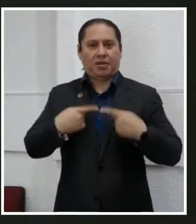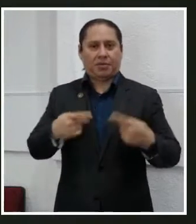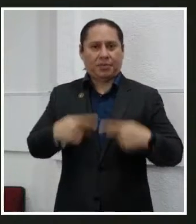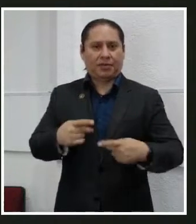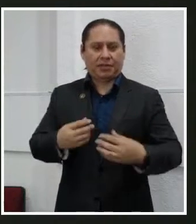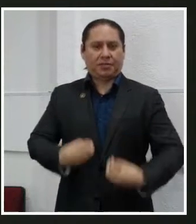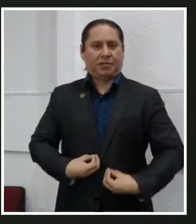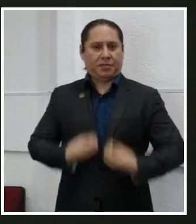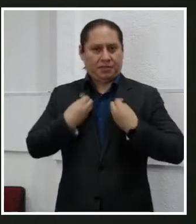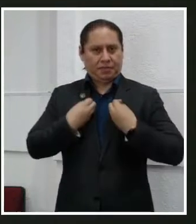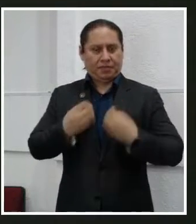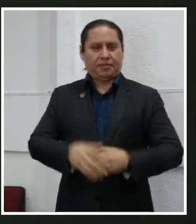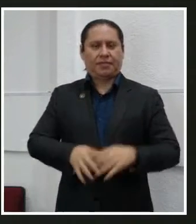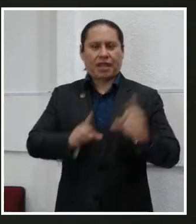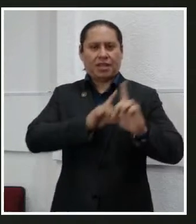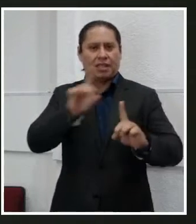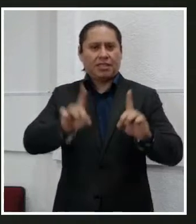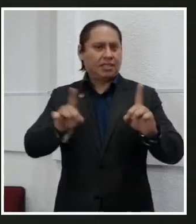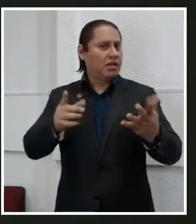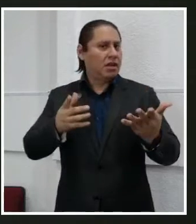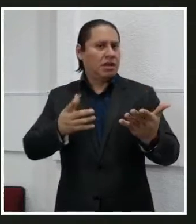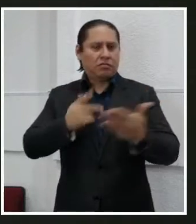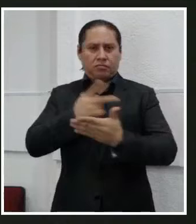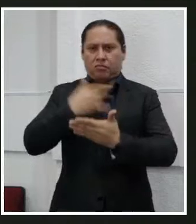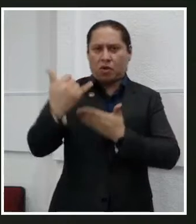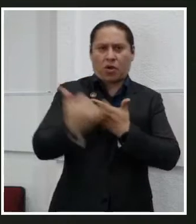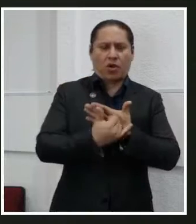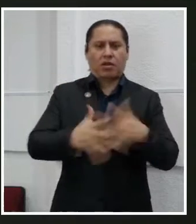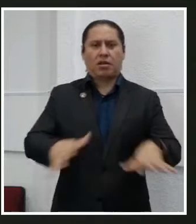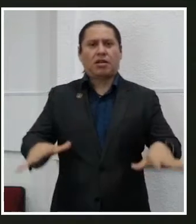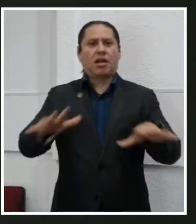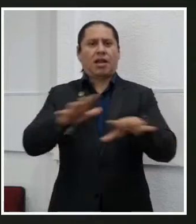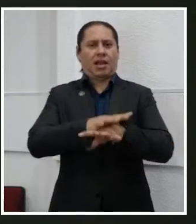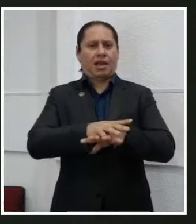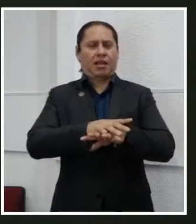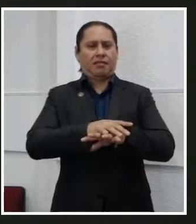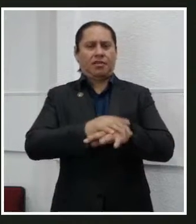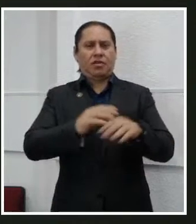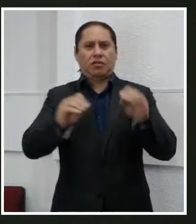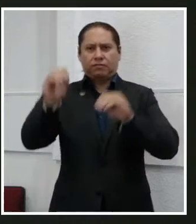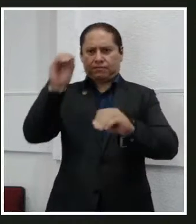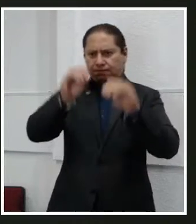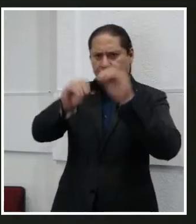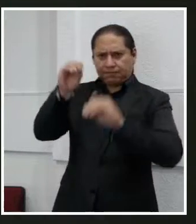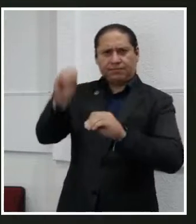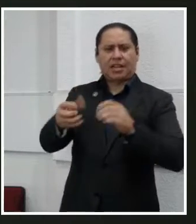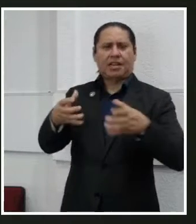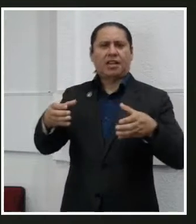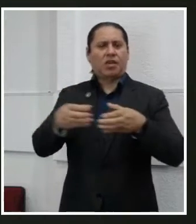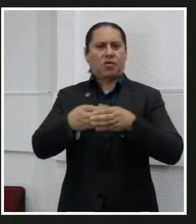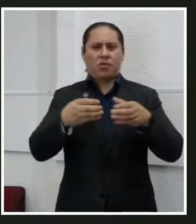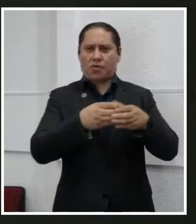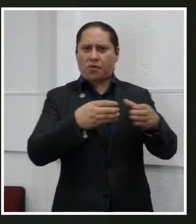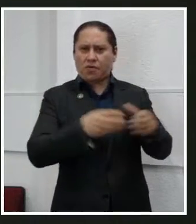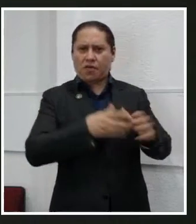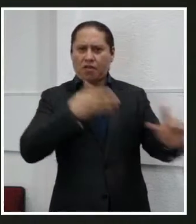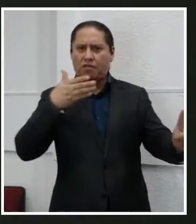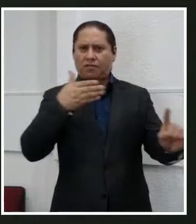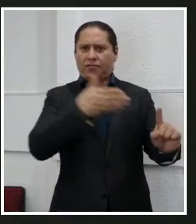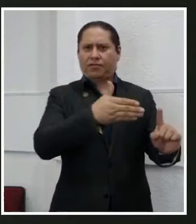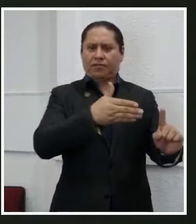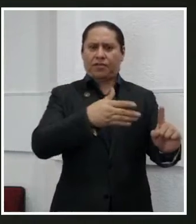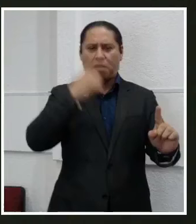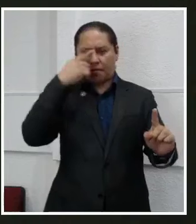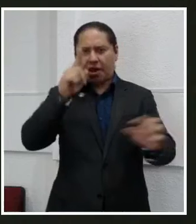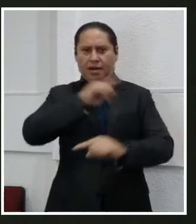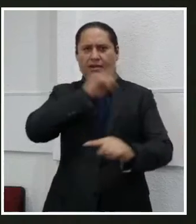habitantes. Desarrollando proyectos encaminados a transformar el diseño urbano y de comunidades, enfocados a